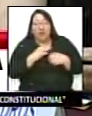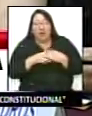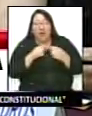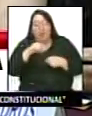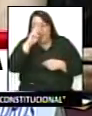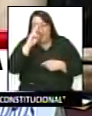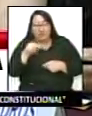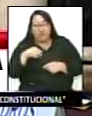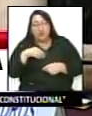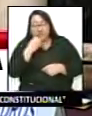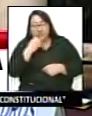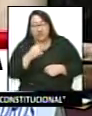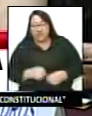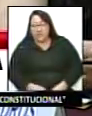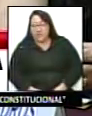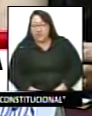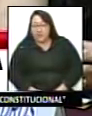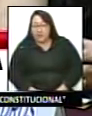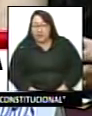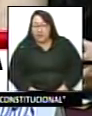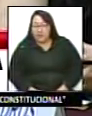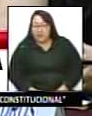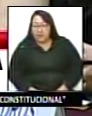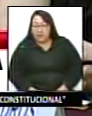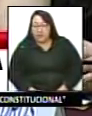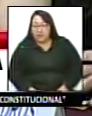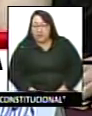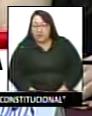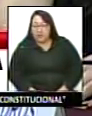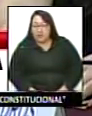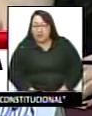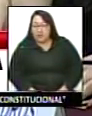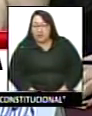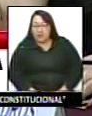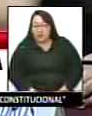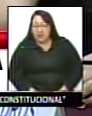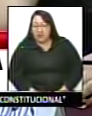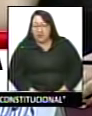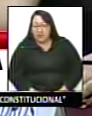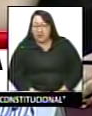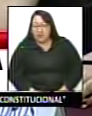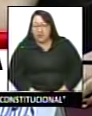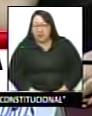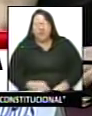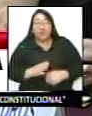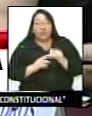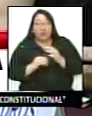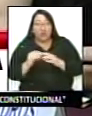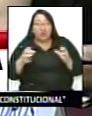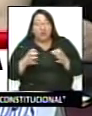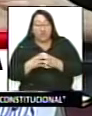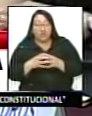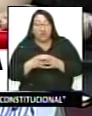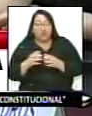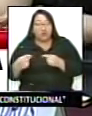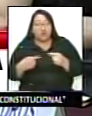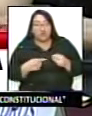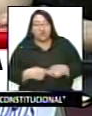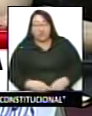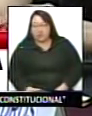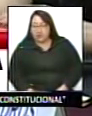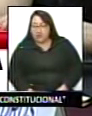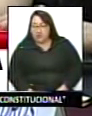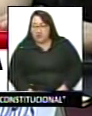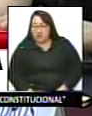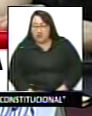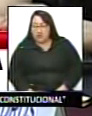esa es nuestra gastronomía, es cultura, es origen, y como se ha dicho, en la construcción de las ventajas competitivas